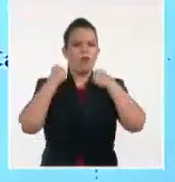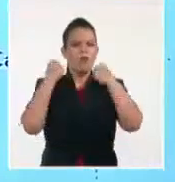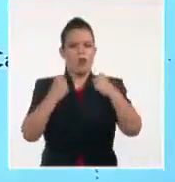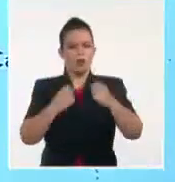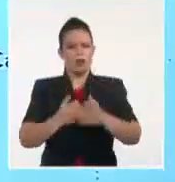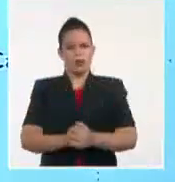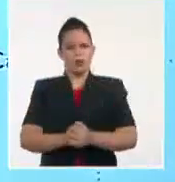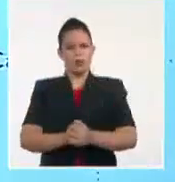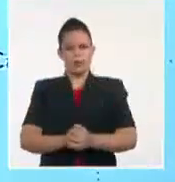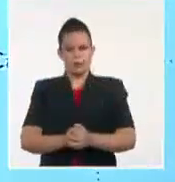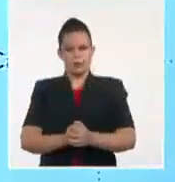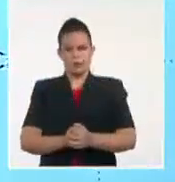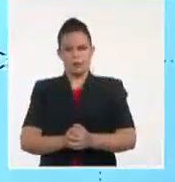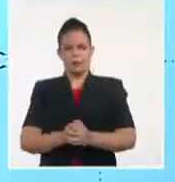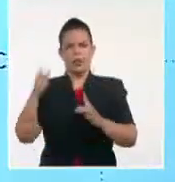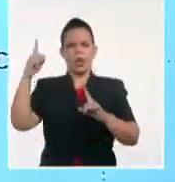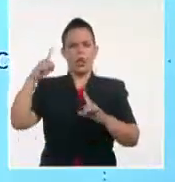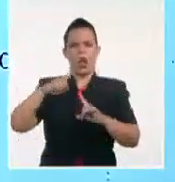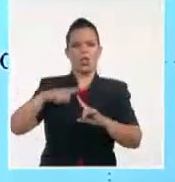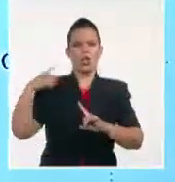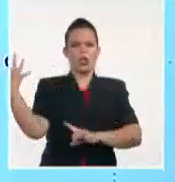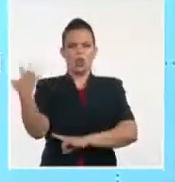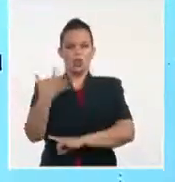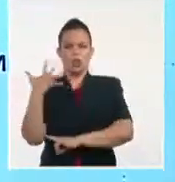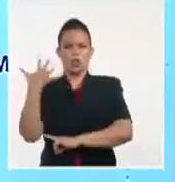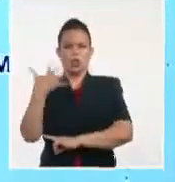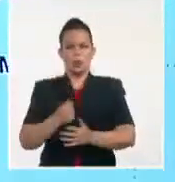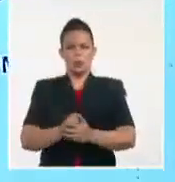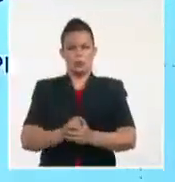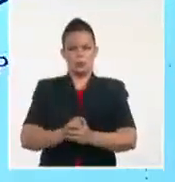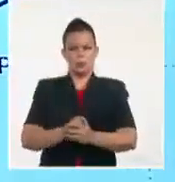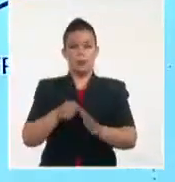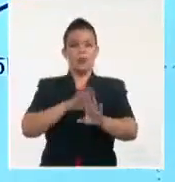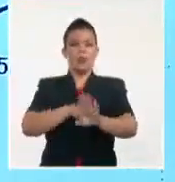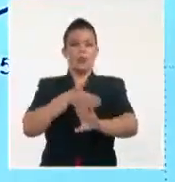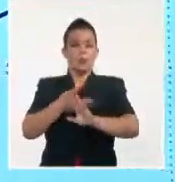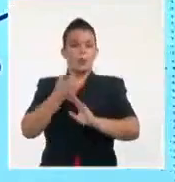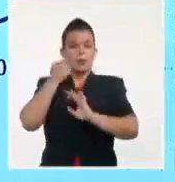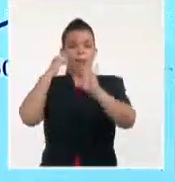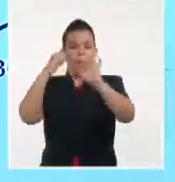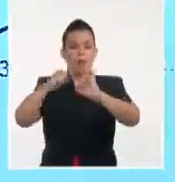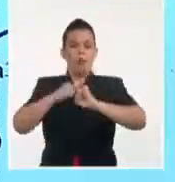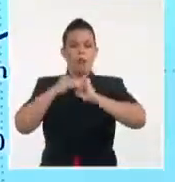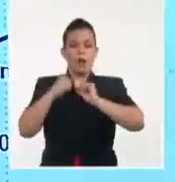se convirtió en huracán categoría 1 el día 2 de julio